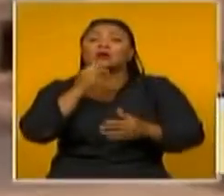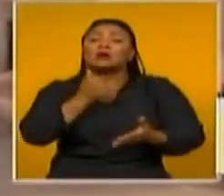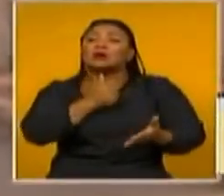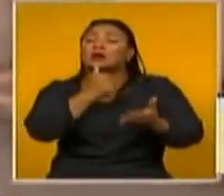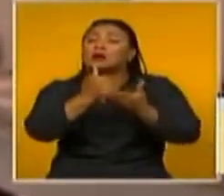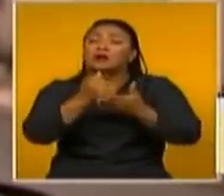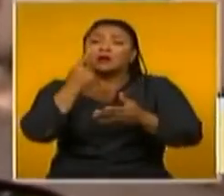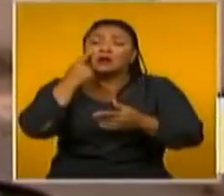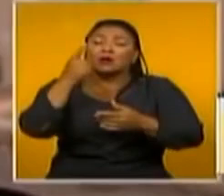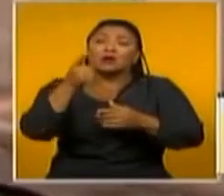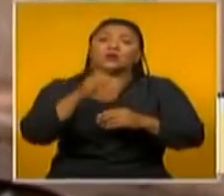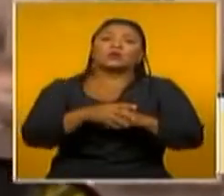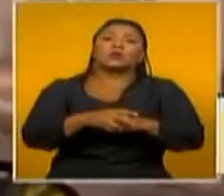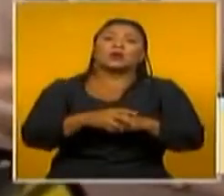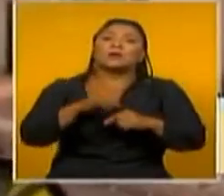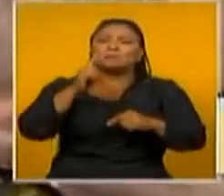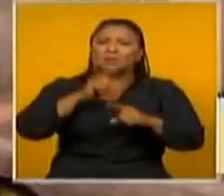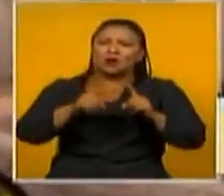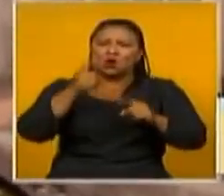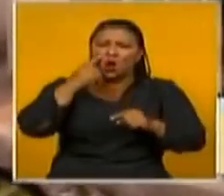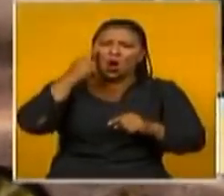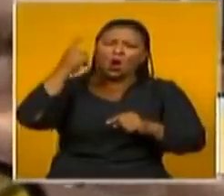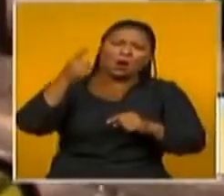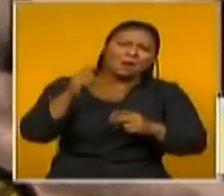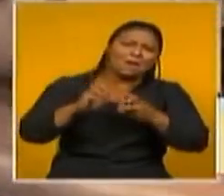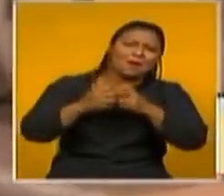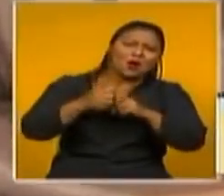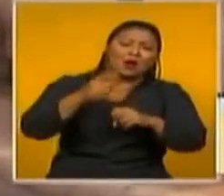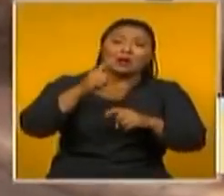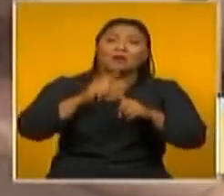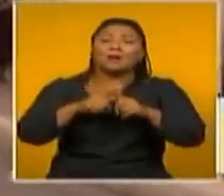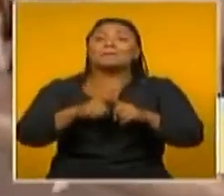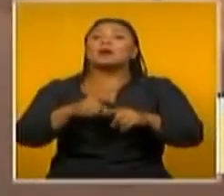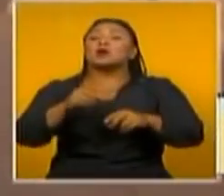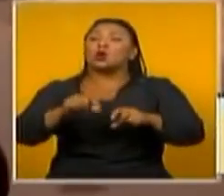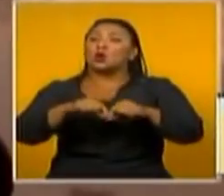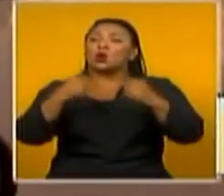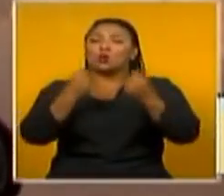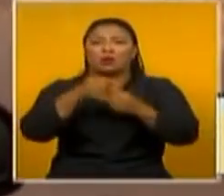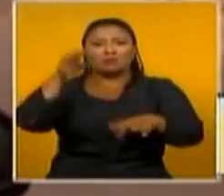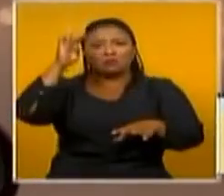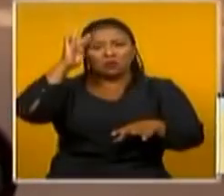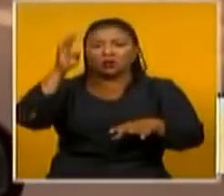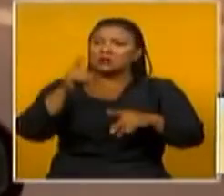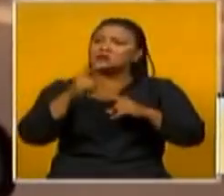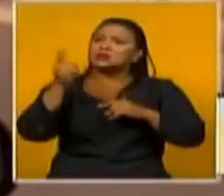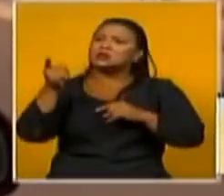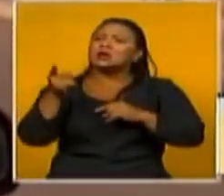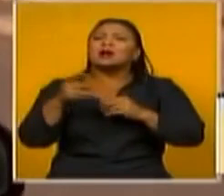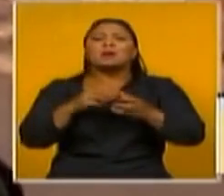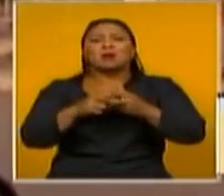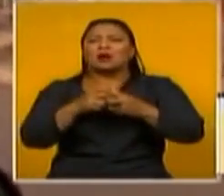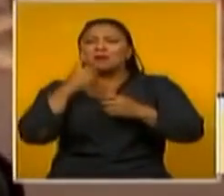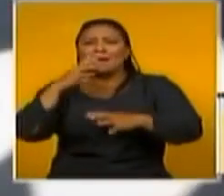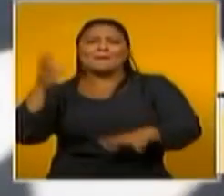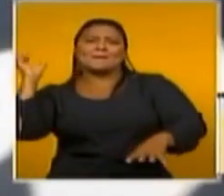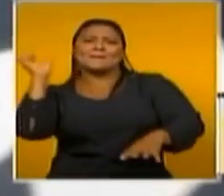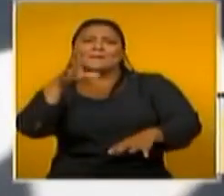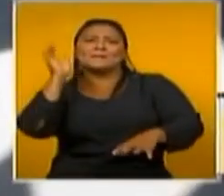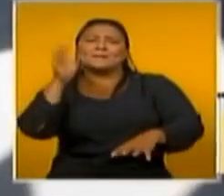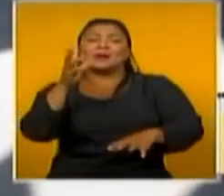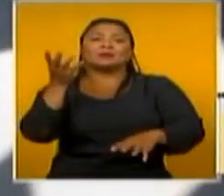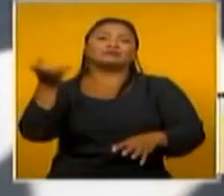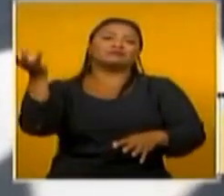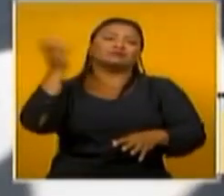el sitio, presuntamente una pelea alteraba el orden. El grupo motorizado fue recibido a pedradas, resultando gravemente